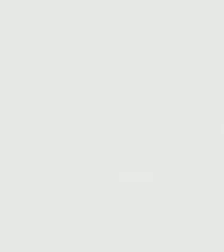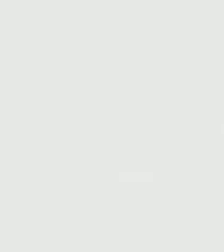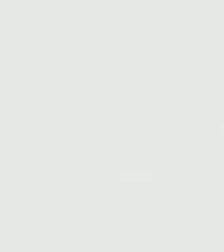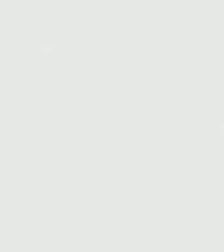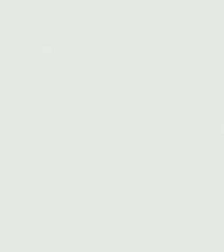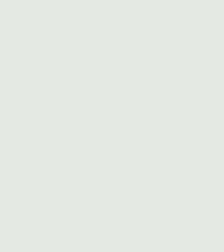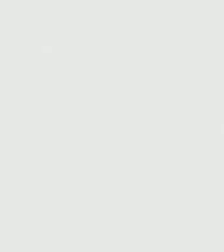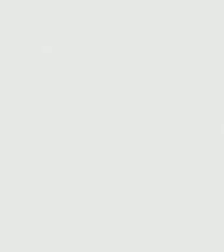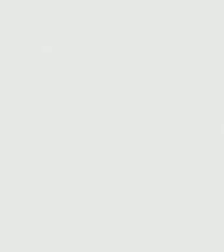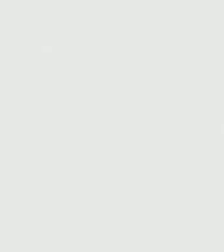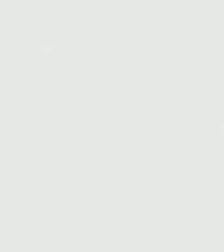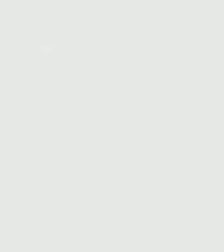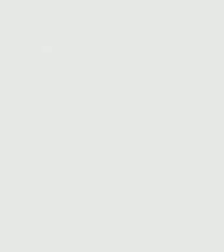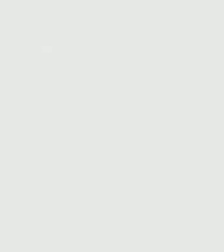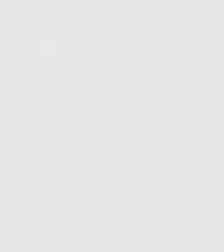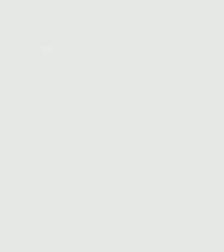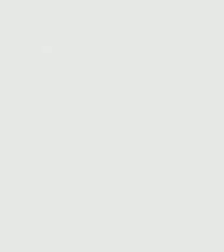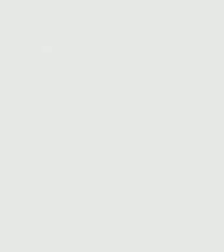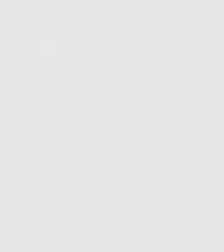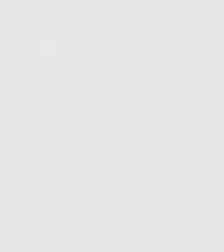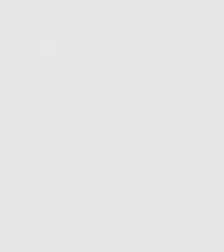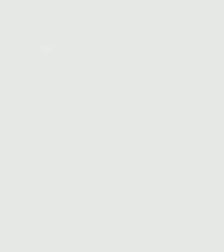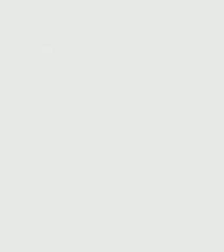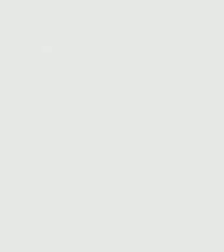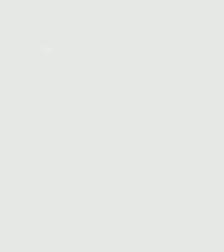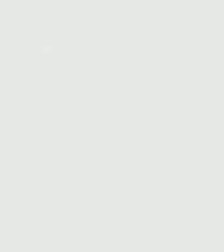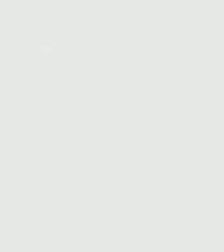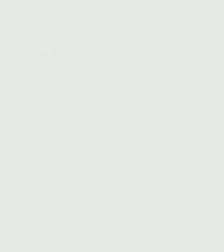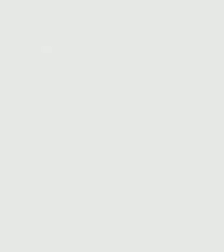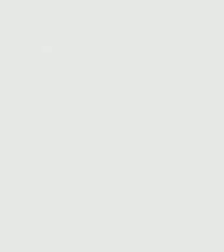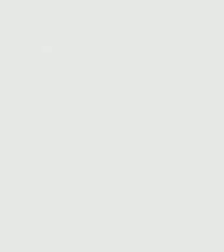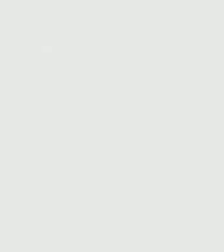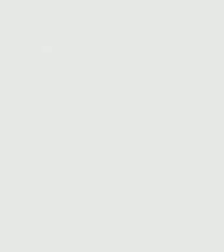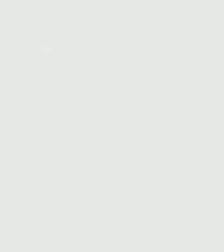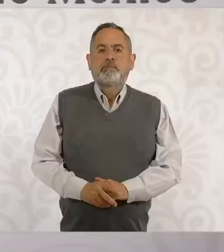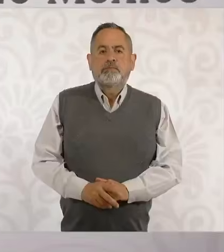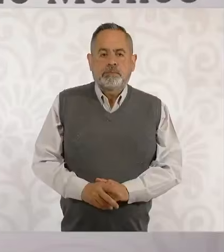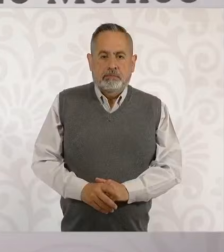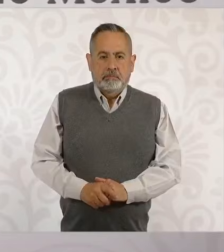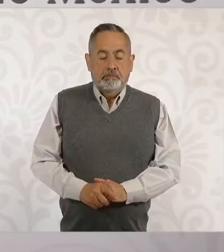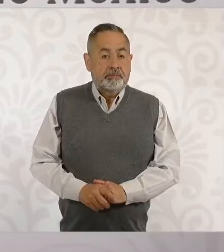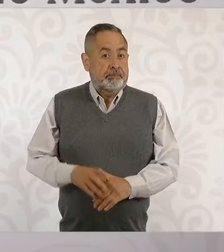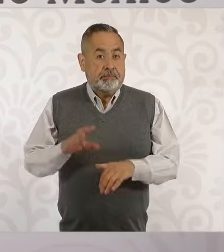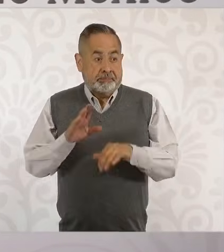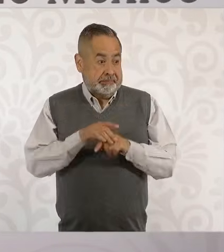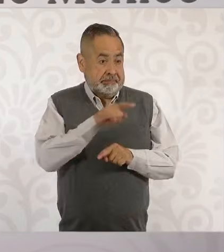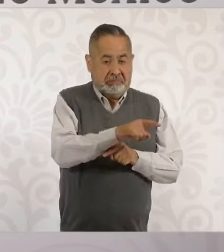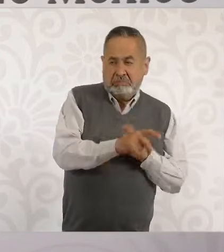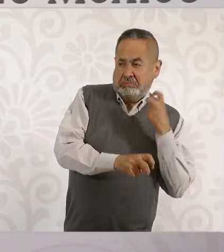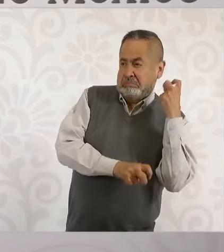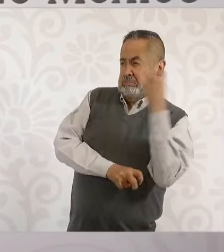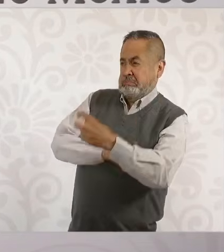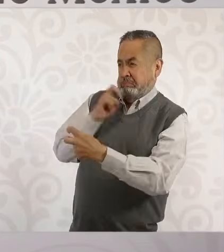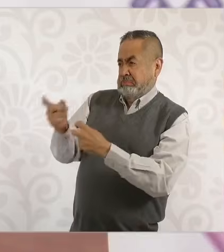acusación. Entonces la detención de esta persona es por haber acusado falsamente, porque además